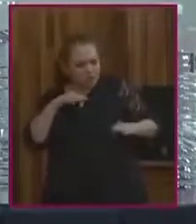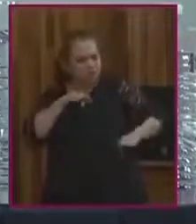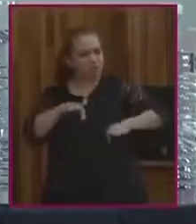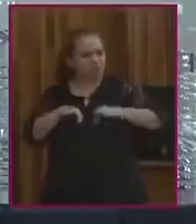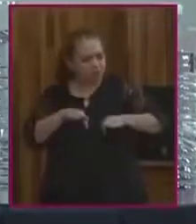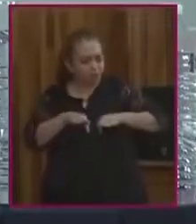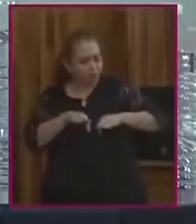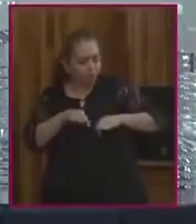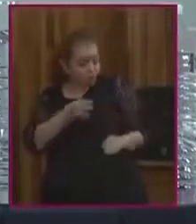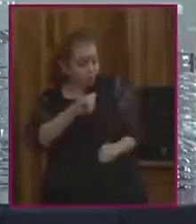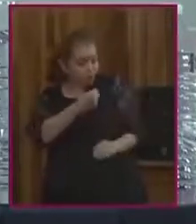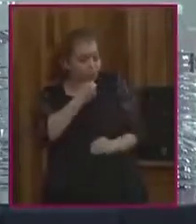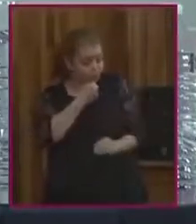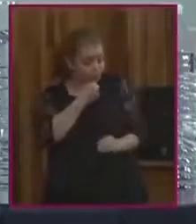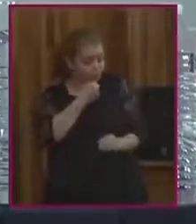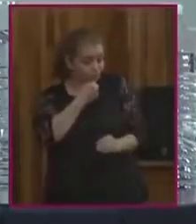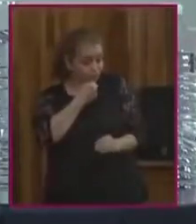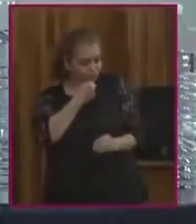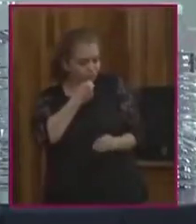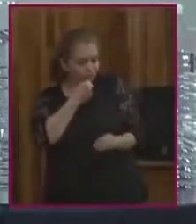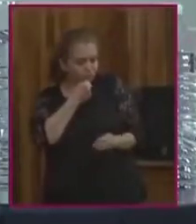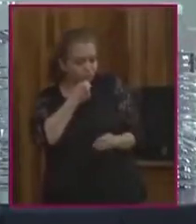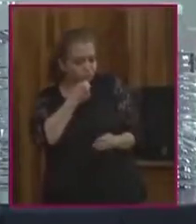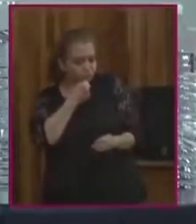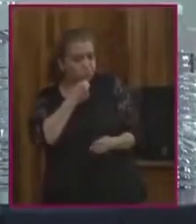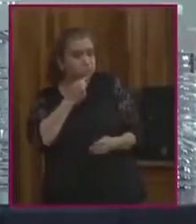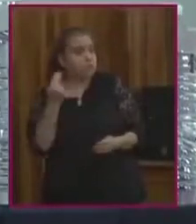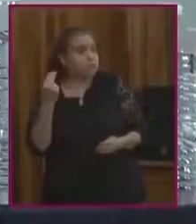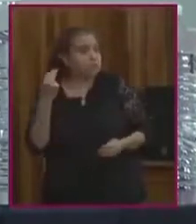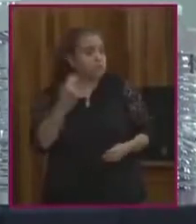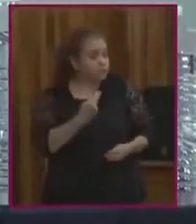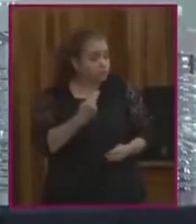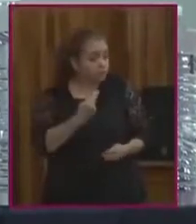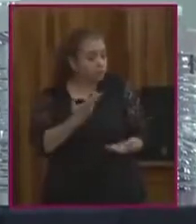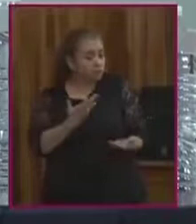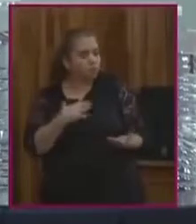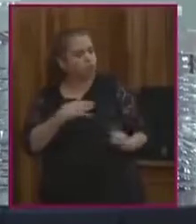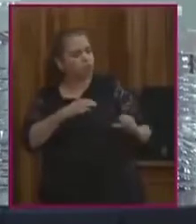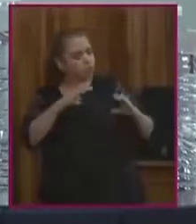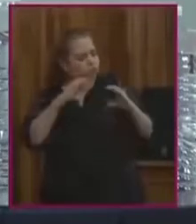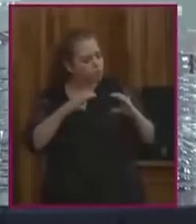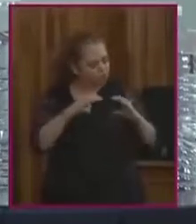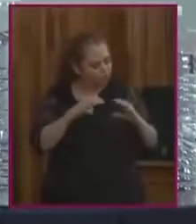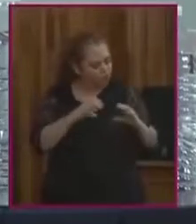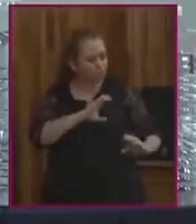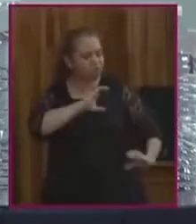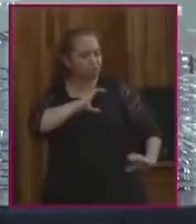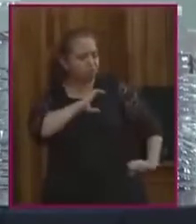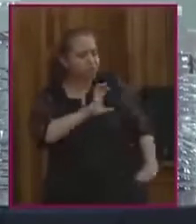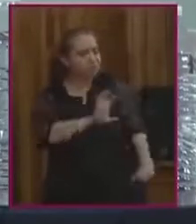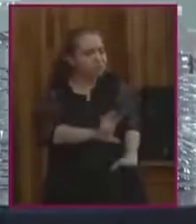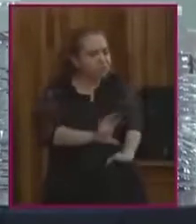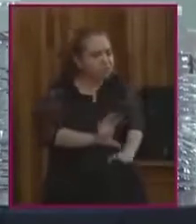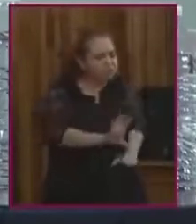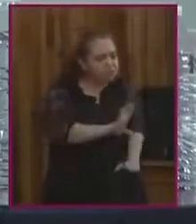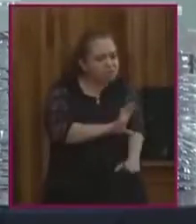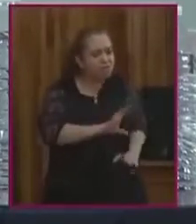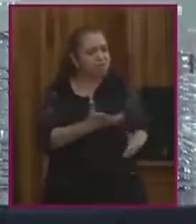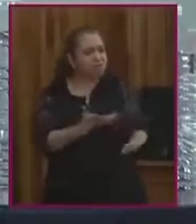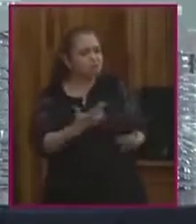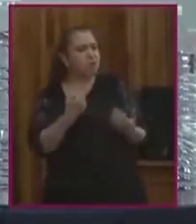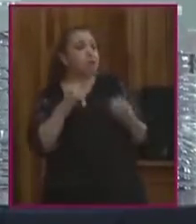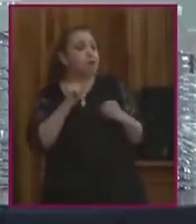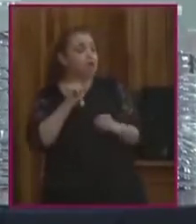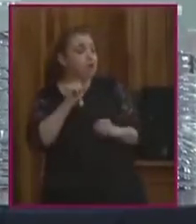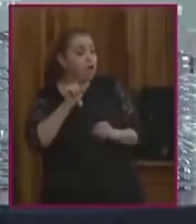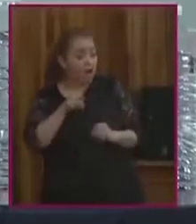los niños tenemos que trabajar con cuidado cariñoso y sensible, y que alude